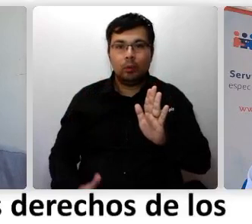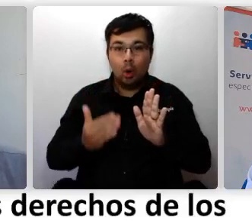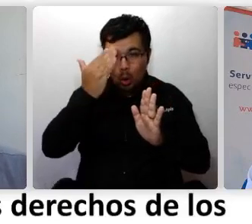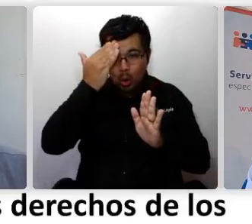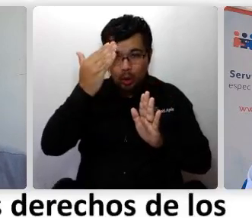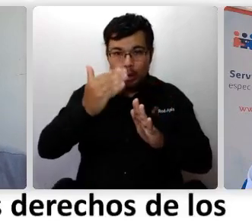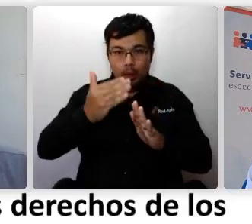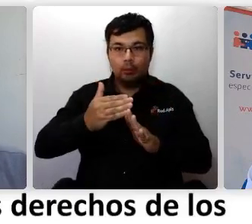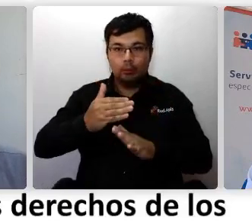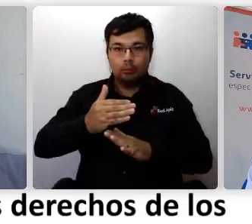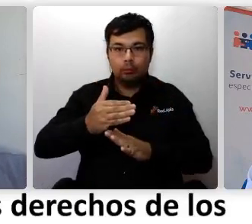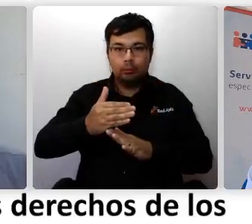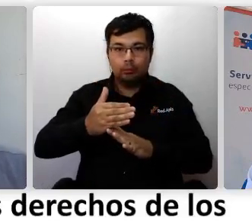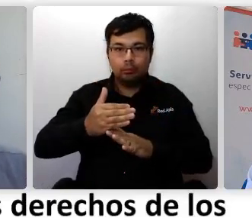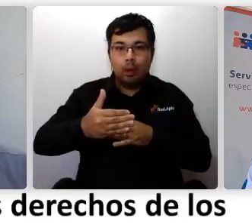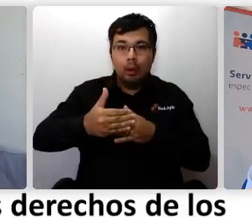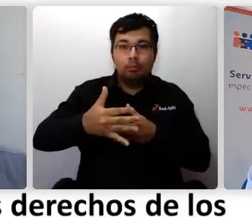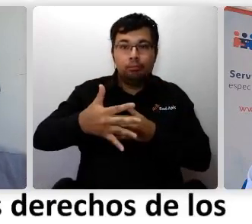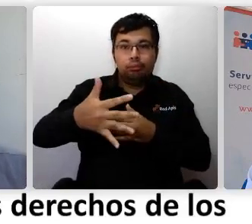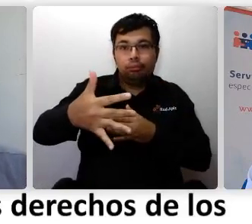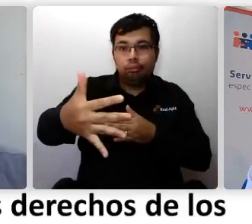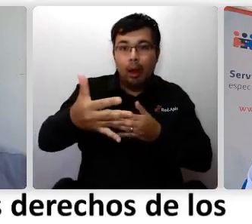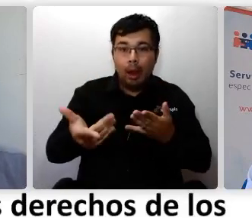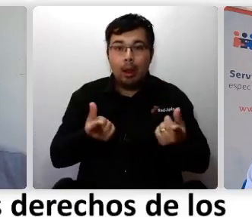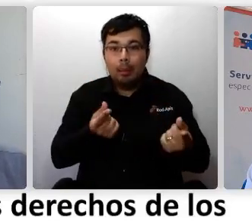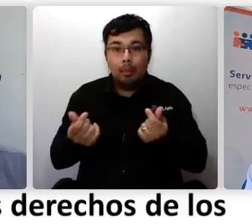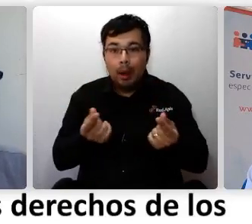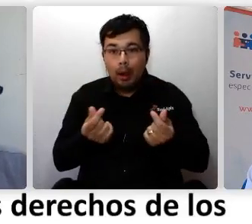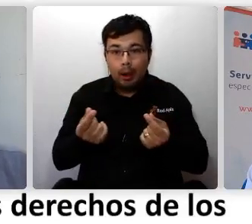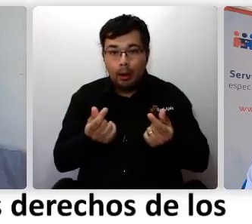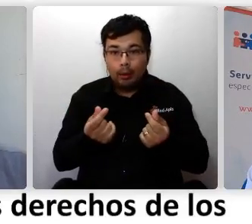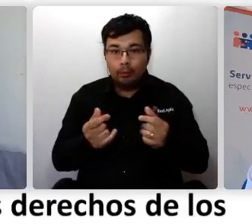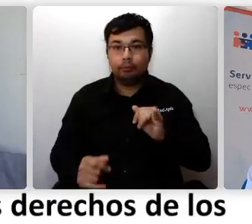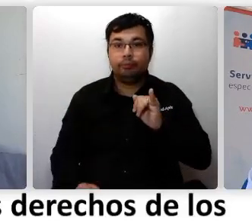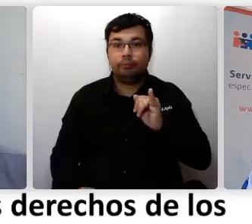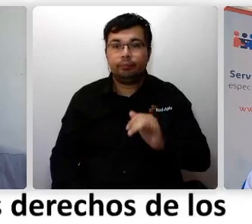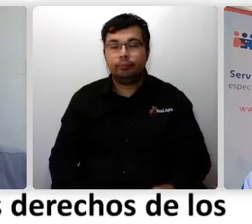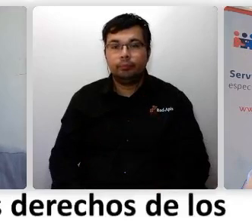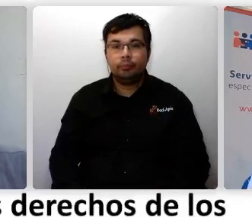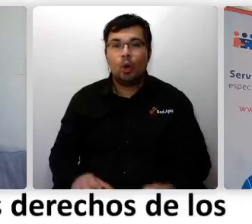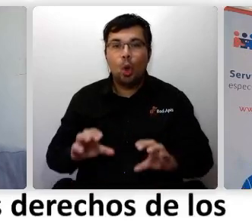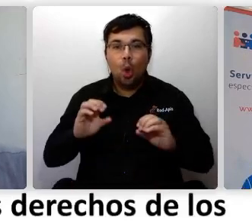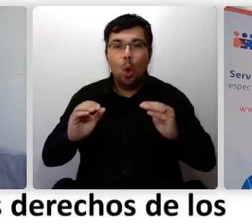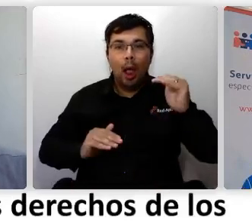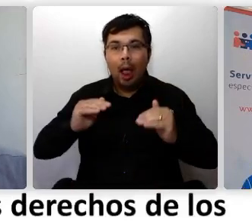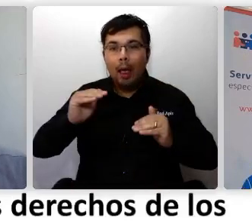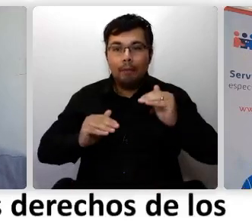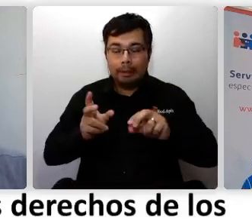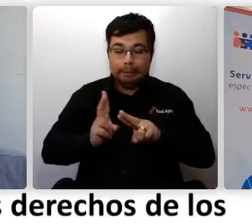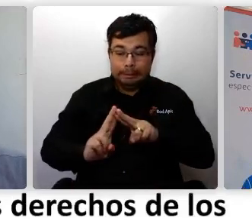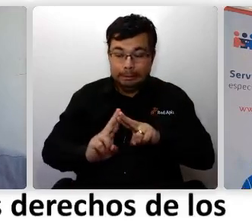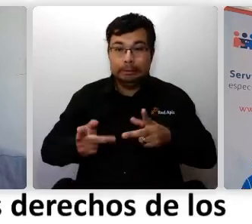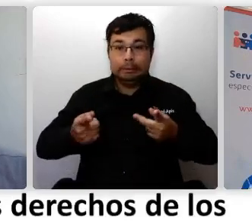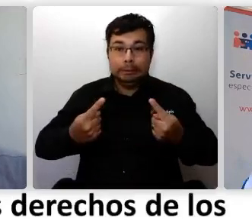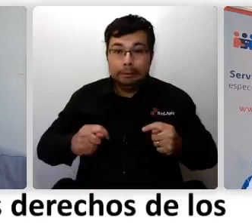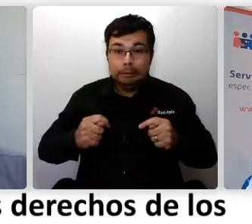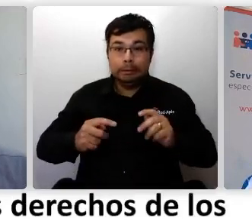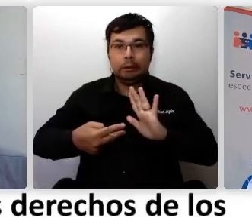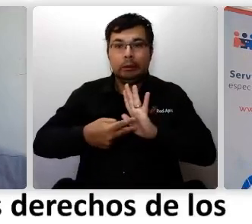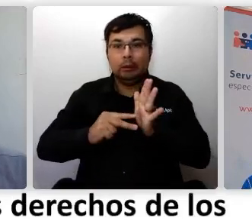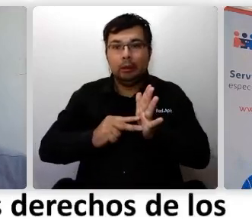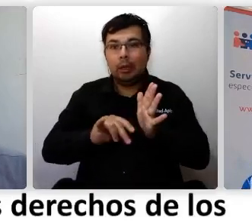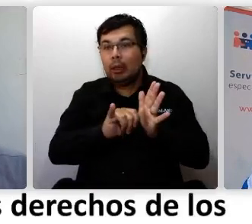¿no? Aquí sí corre literalmente plata y lucas. A veces se trata de arreglar el problema y en vez de arreglarlo se